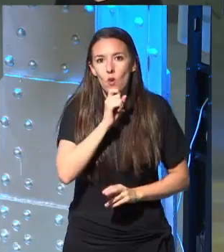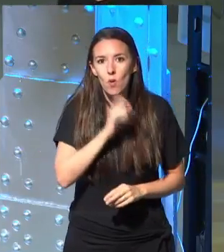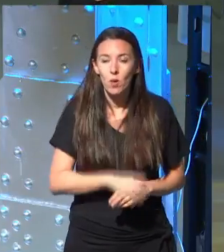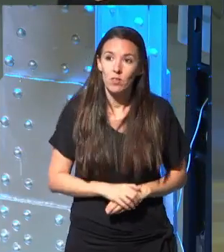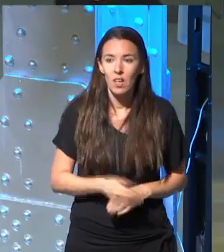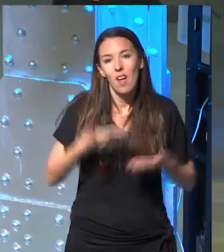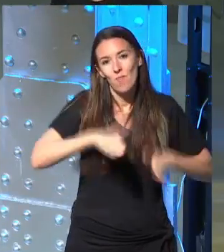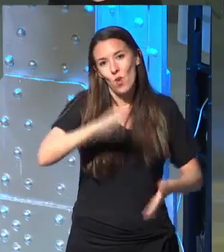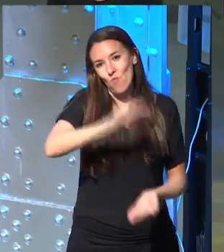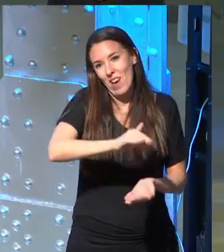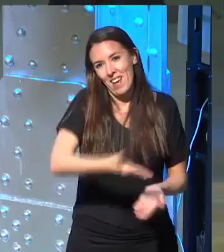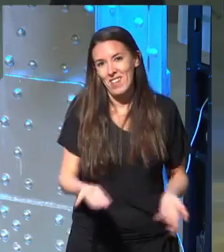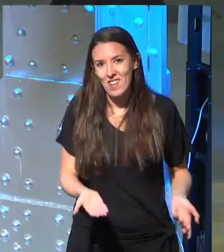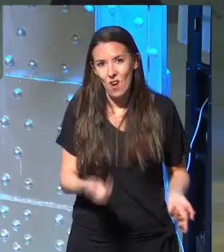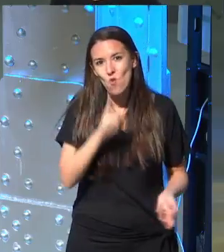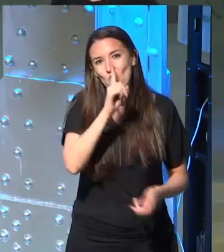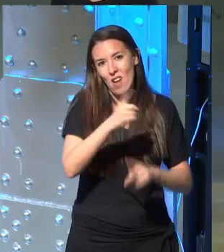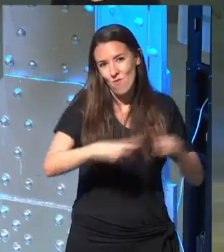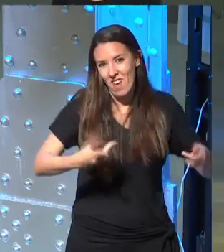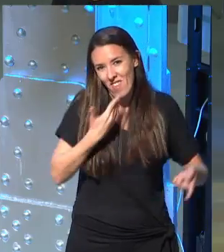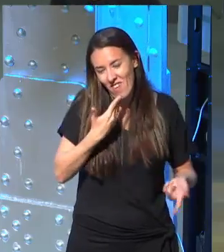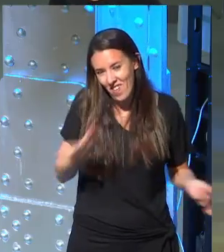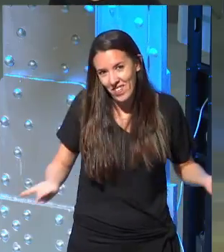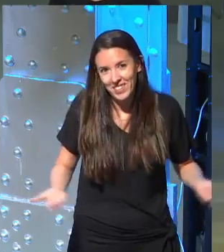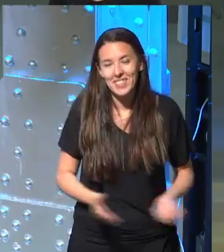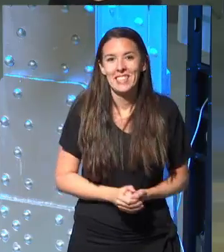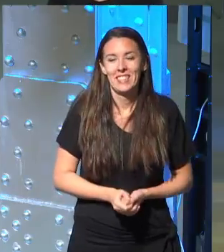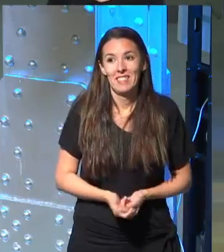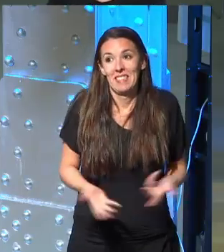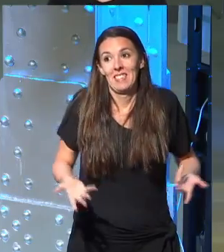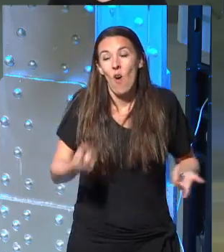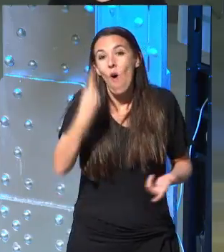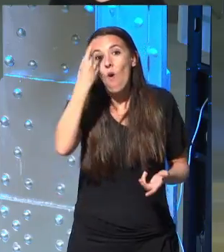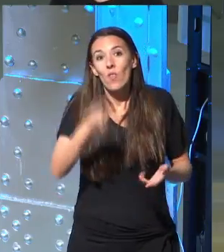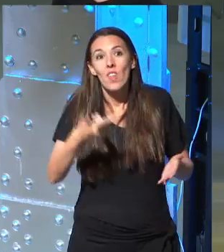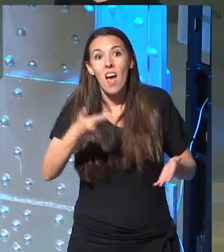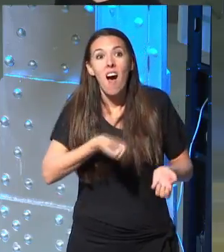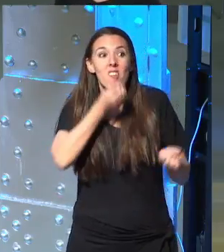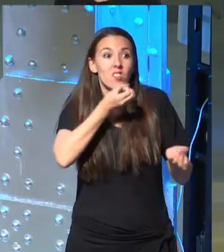que mi hijo es muy pequeño. Tiene un año y medio. O sea, ¿no? Así que bueno, algún día le contaré